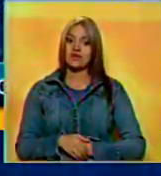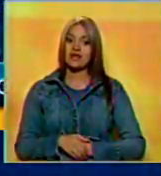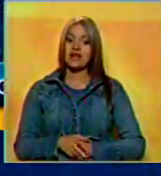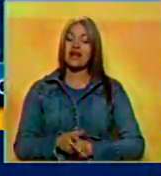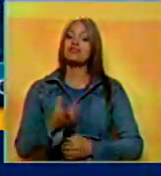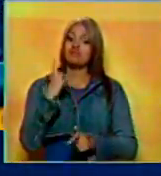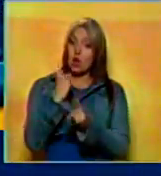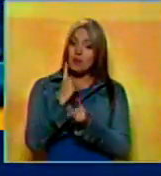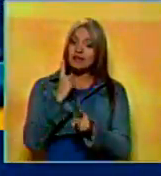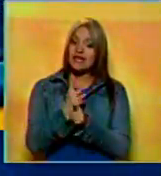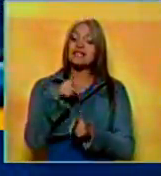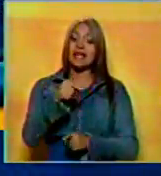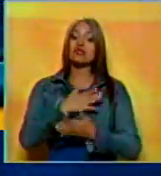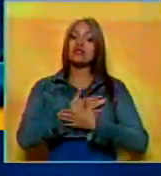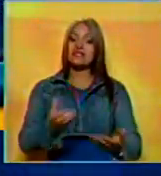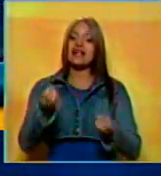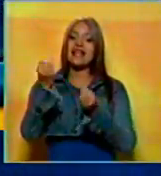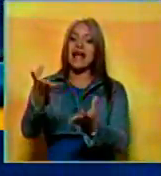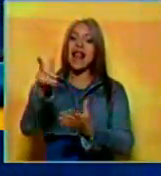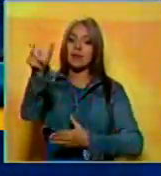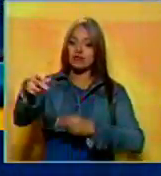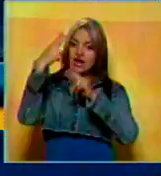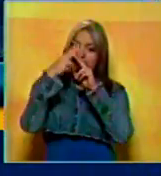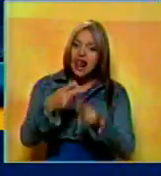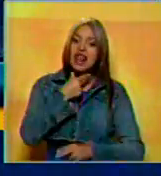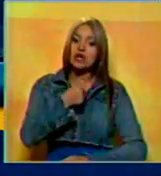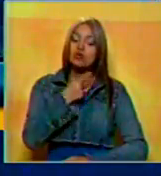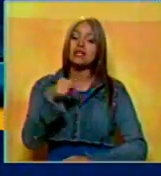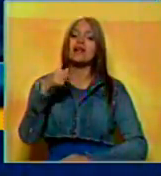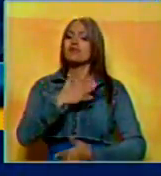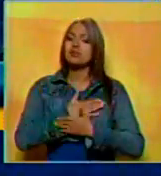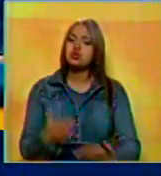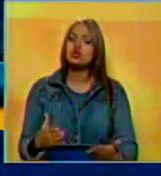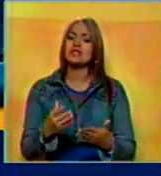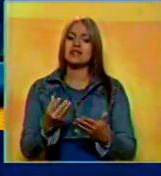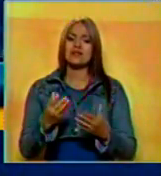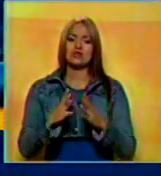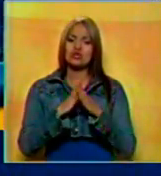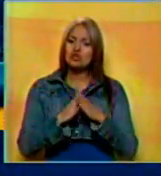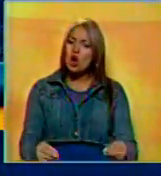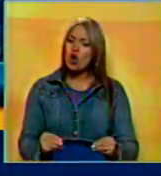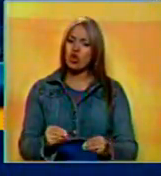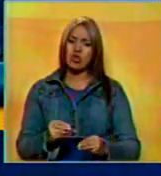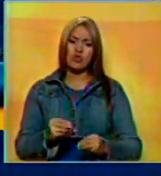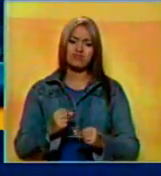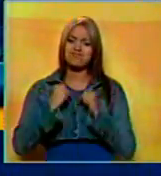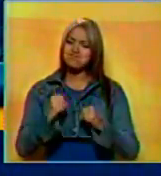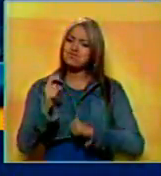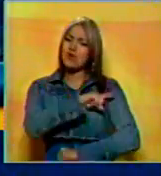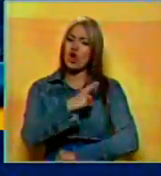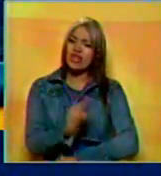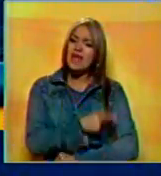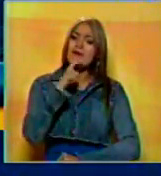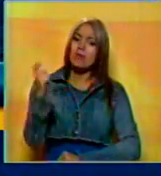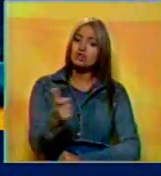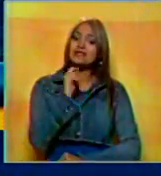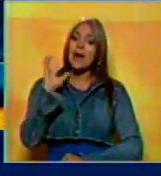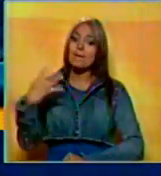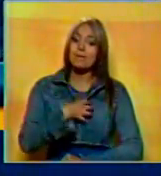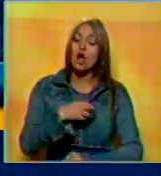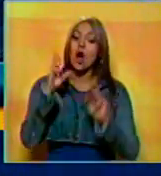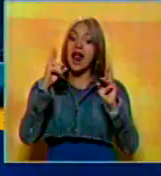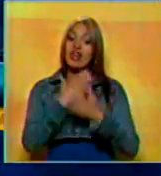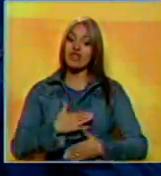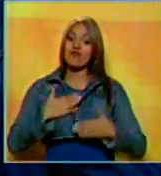Esta temporada va a ser para ellos, una temporada que le vamos a meter, vamos con todos los hierros a buscar ese campeonato y bueno, espero